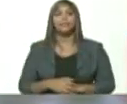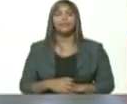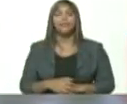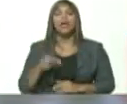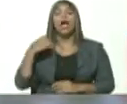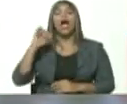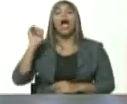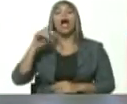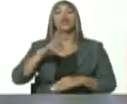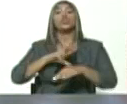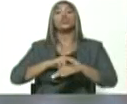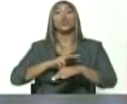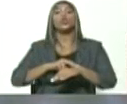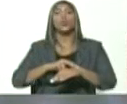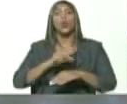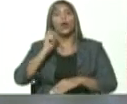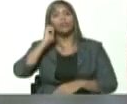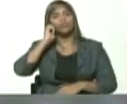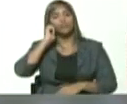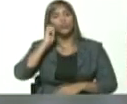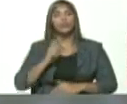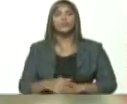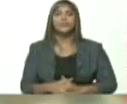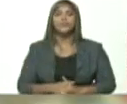doctora Marelia Guillén,